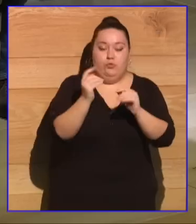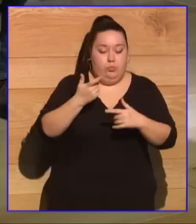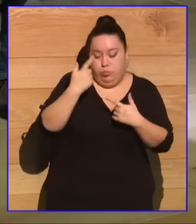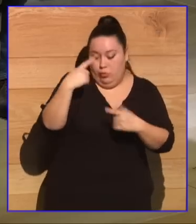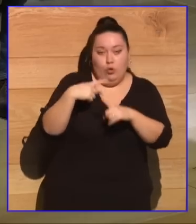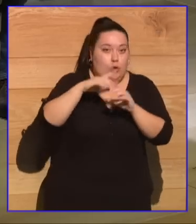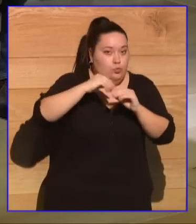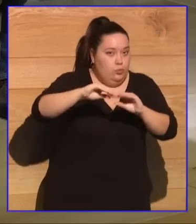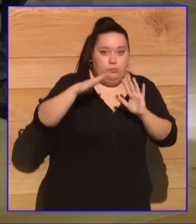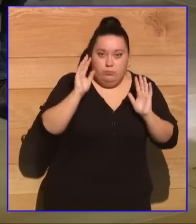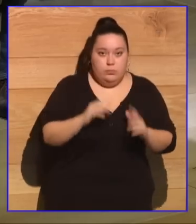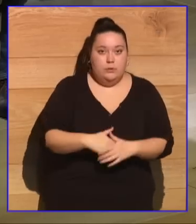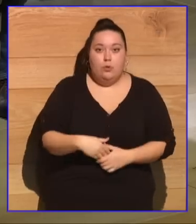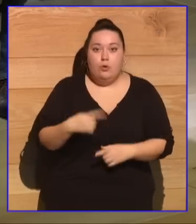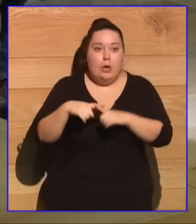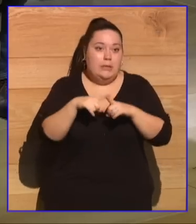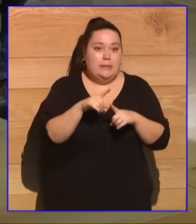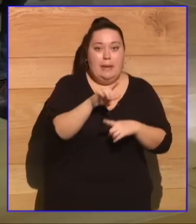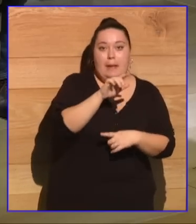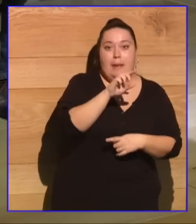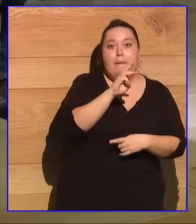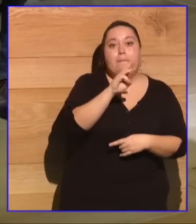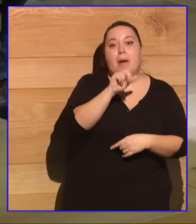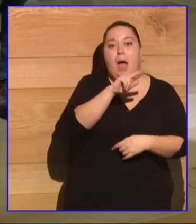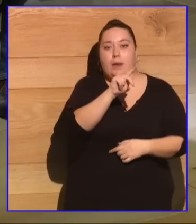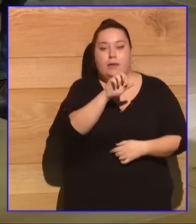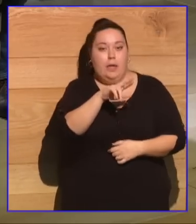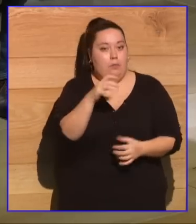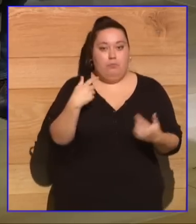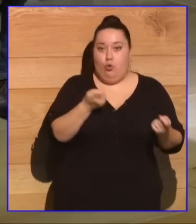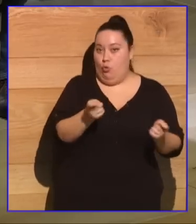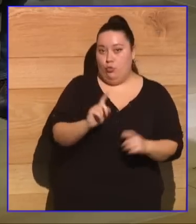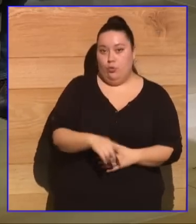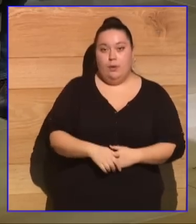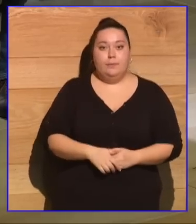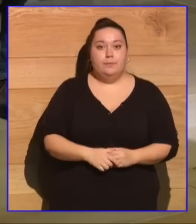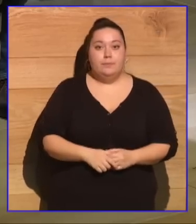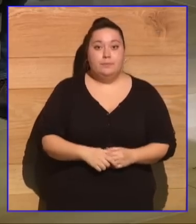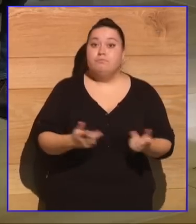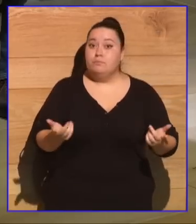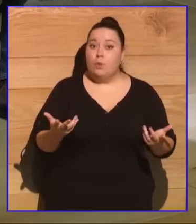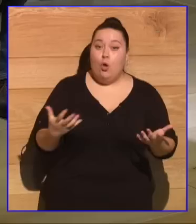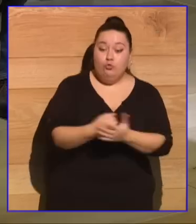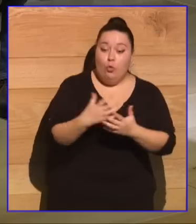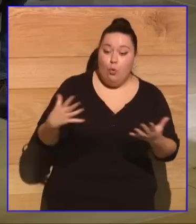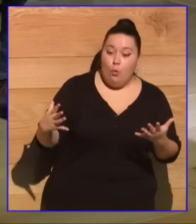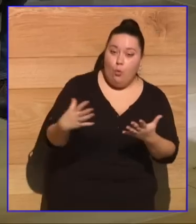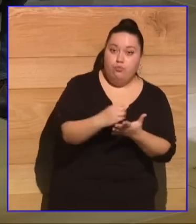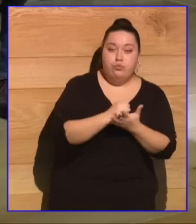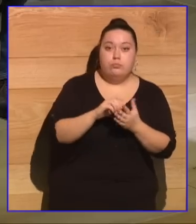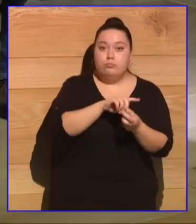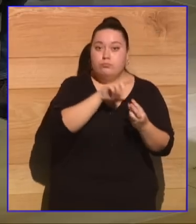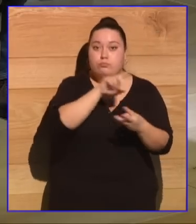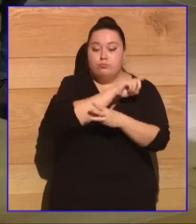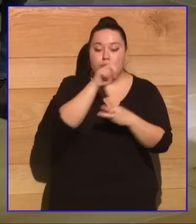para X temas determinados que no está controlando Parker ni está controlando nadie. Y cuando se junta todo esto, en realidad